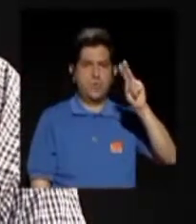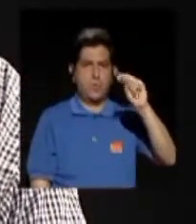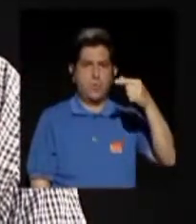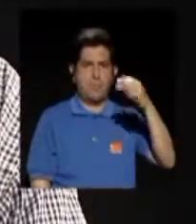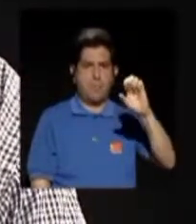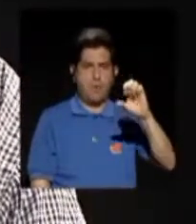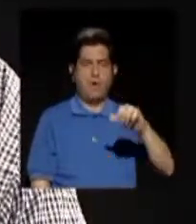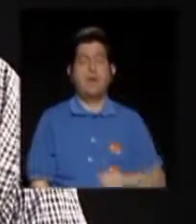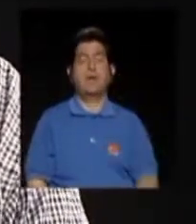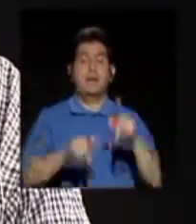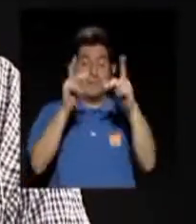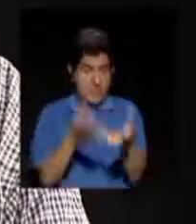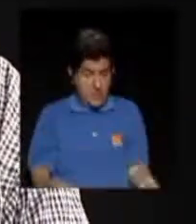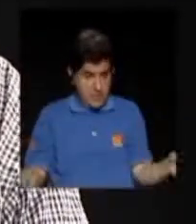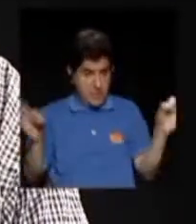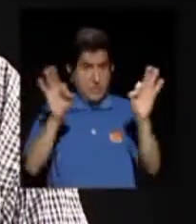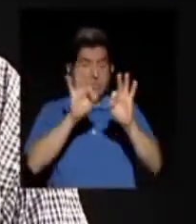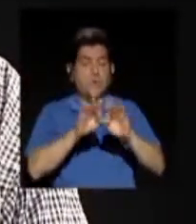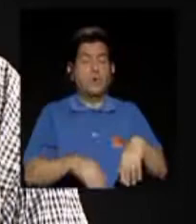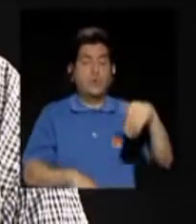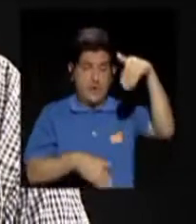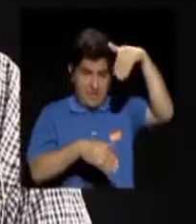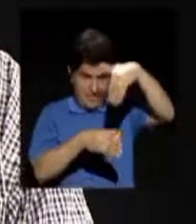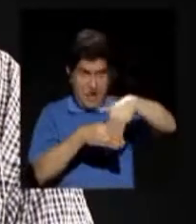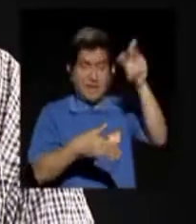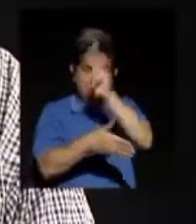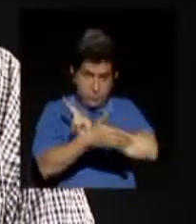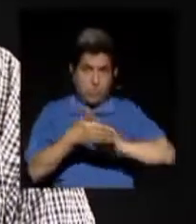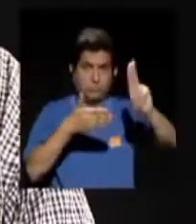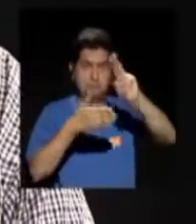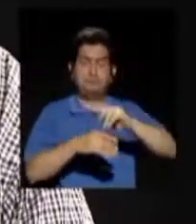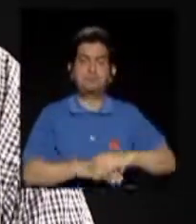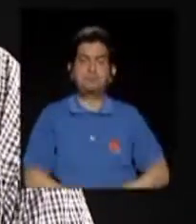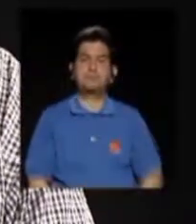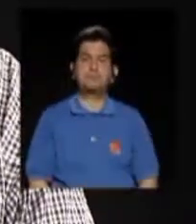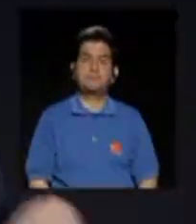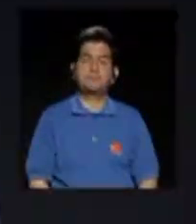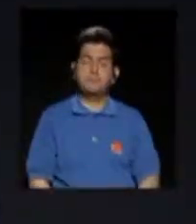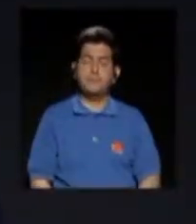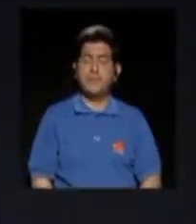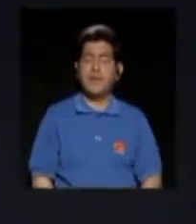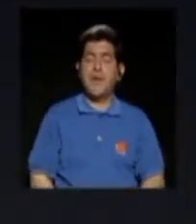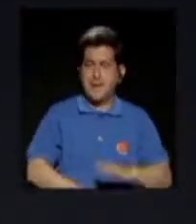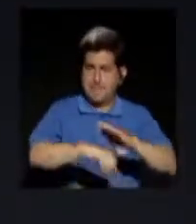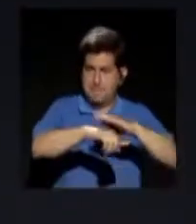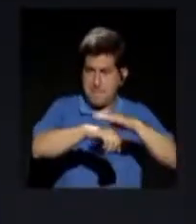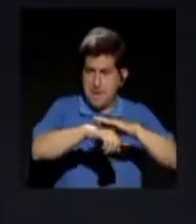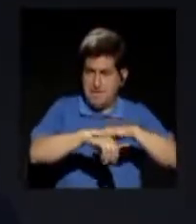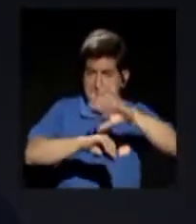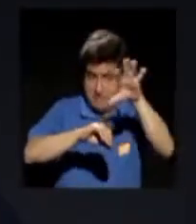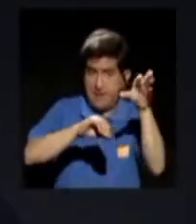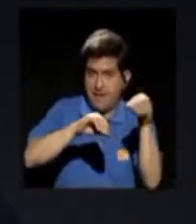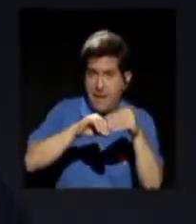muy importante en la universidad. Y que, si me permite una nota de pie de